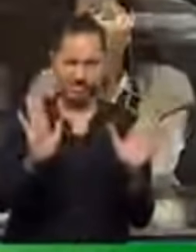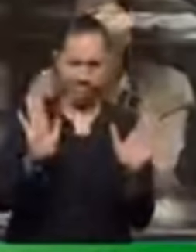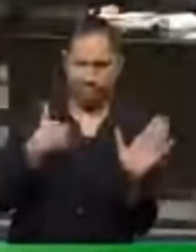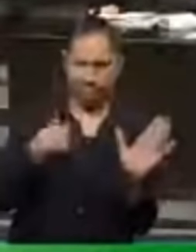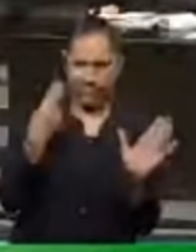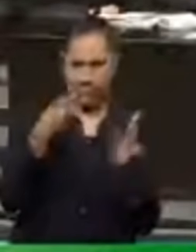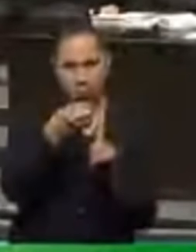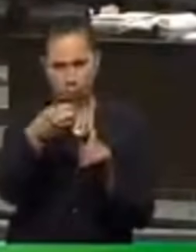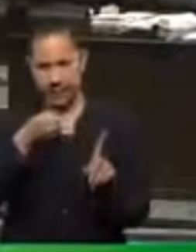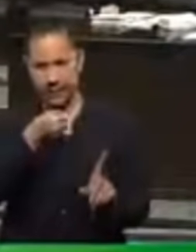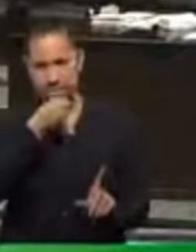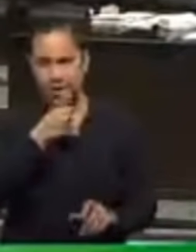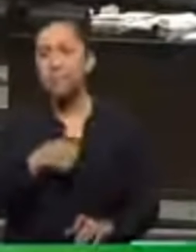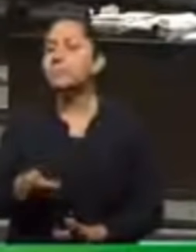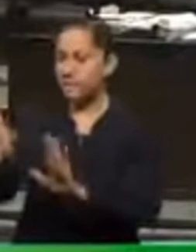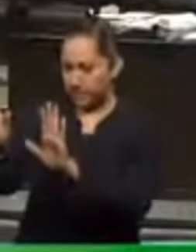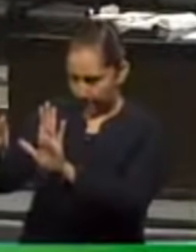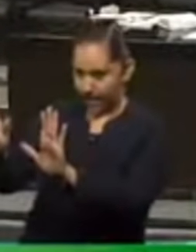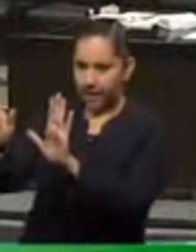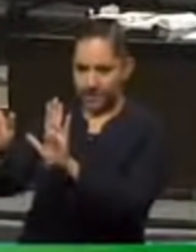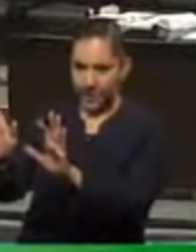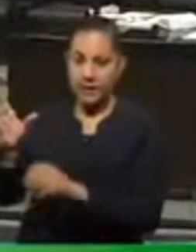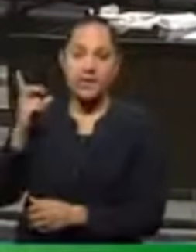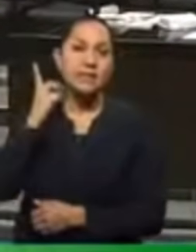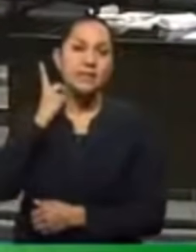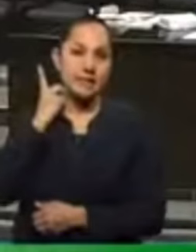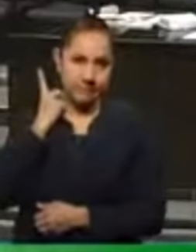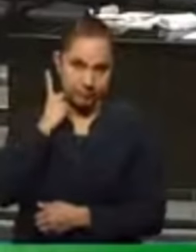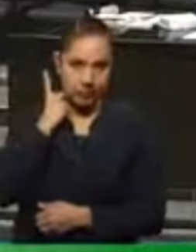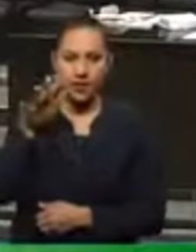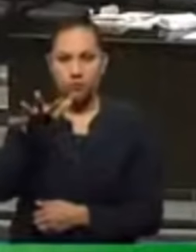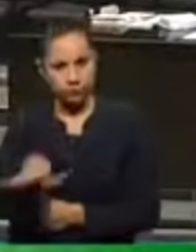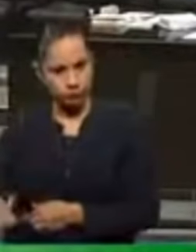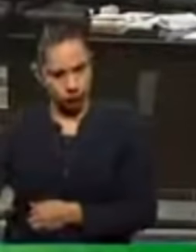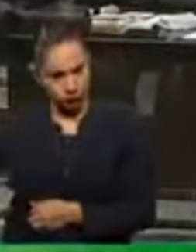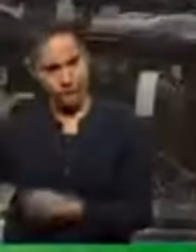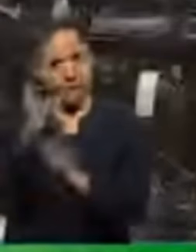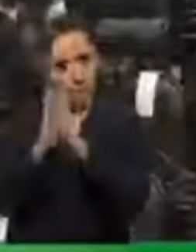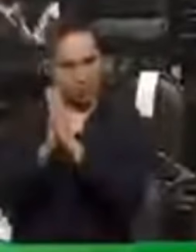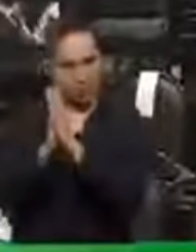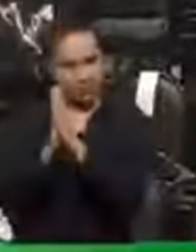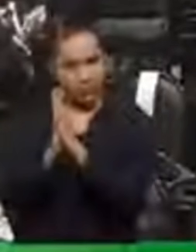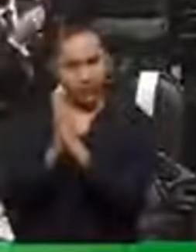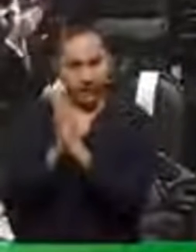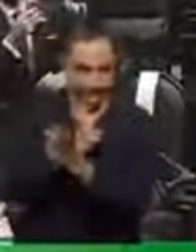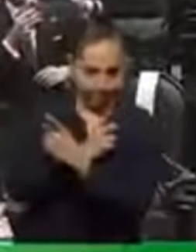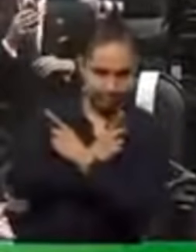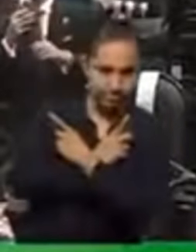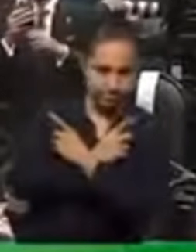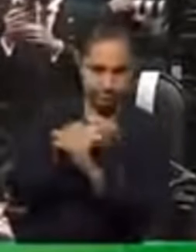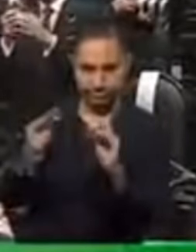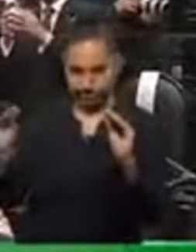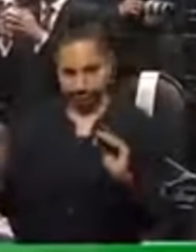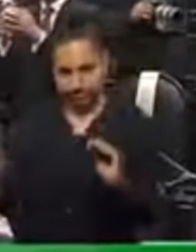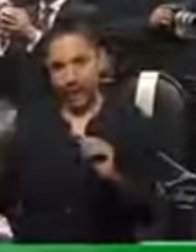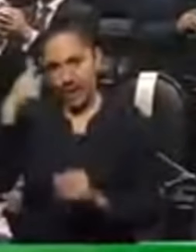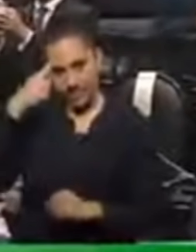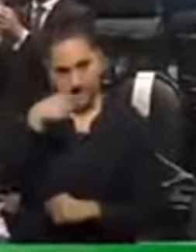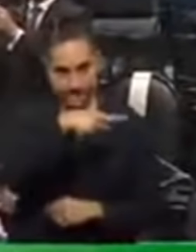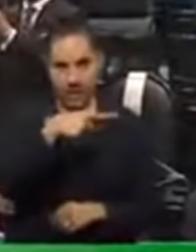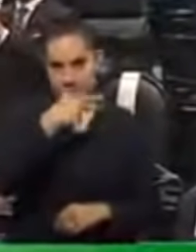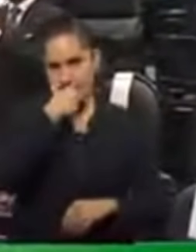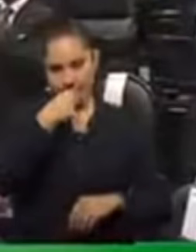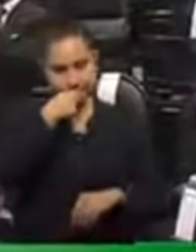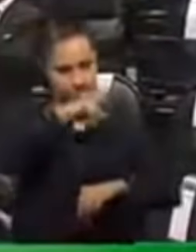Diputadas y diputados, les pido nuevamente que guarden compostura para que pueda continuar con su exposición